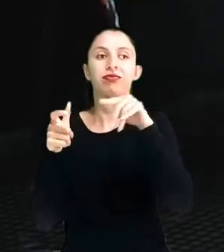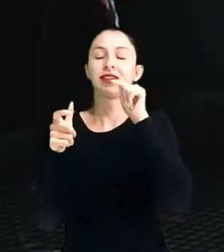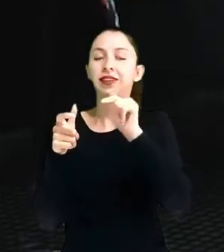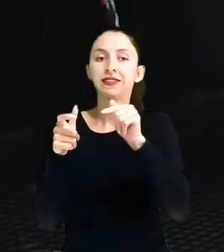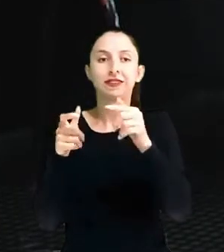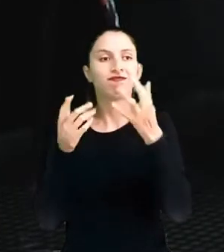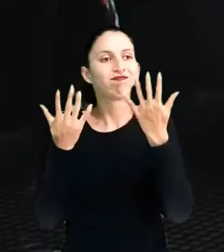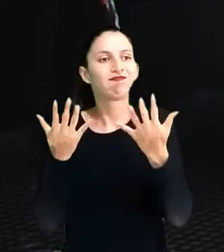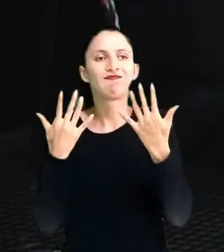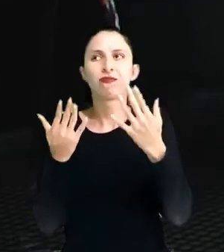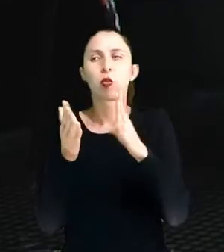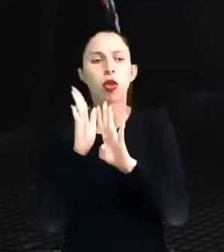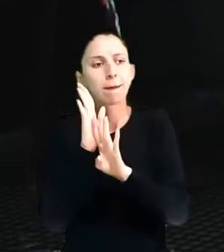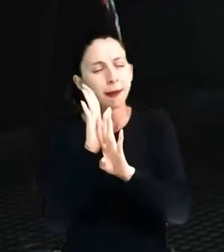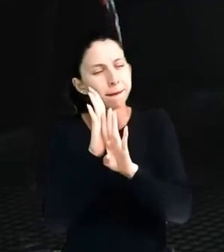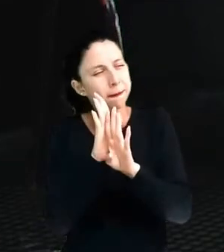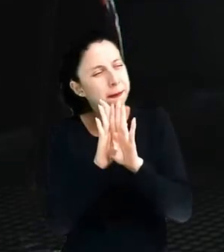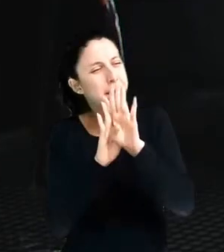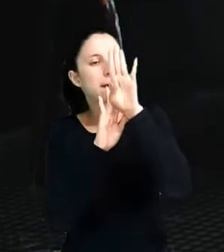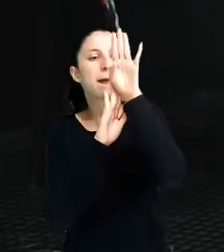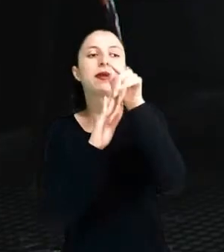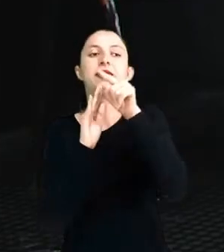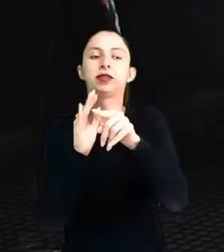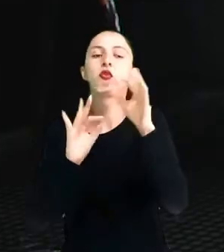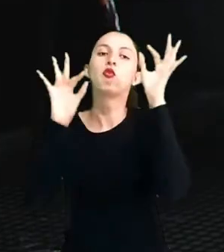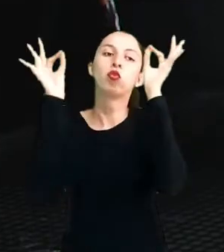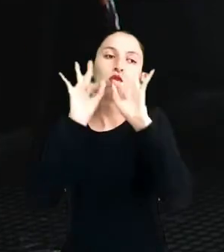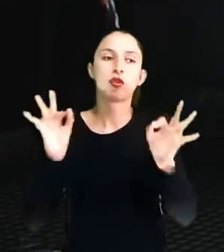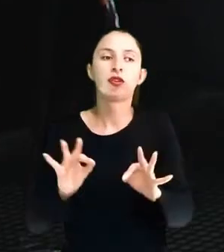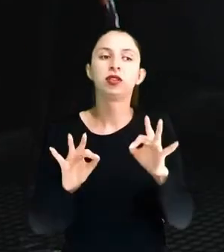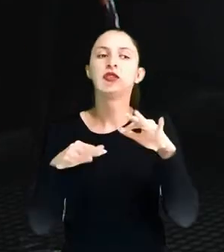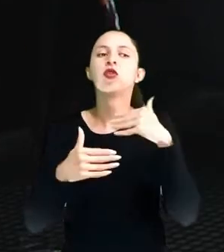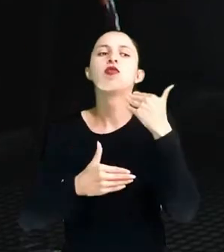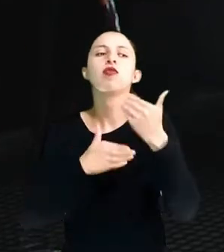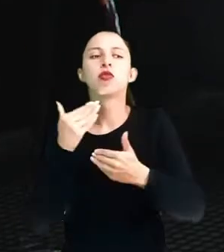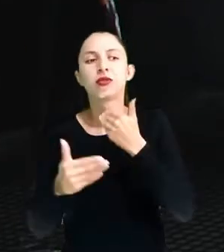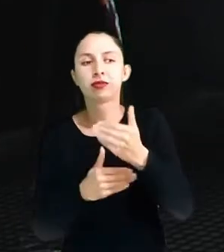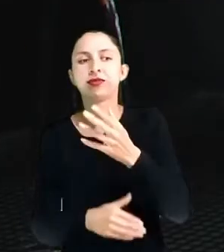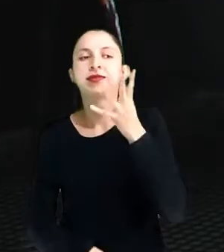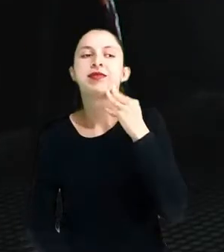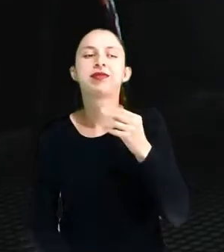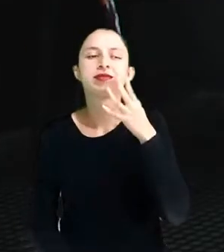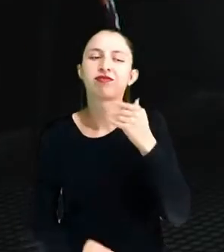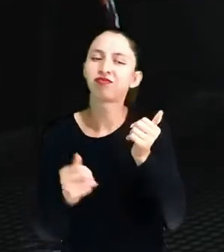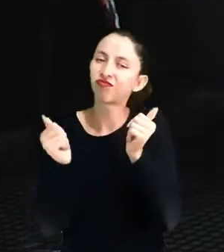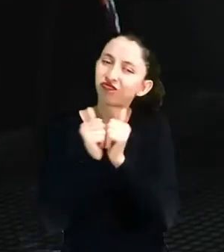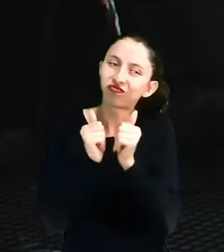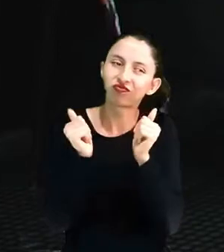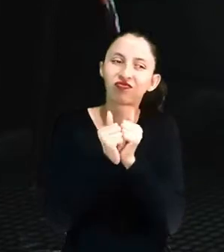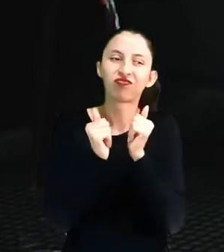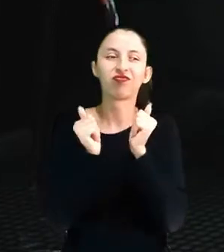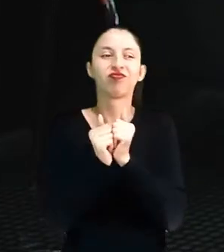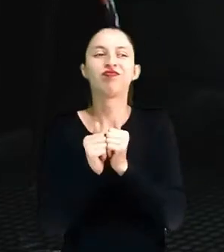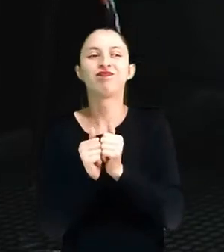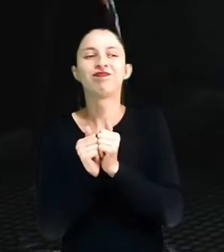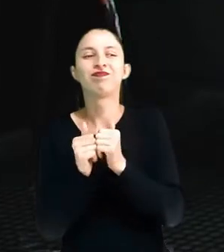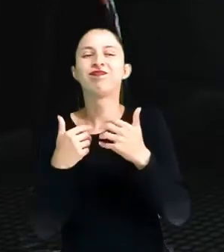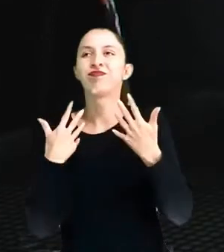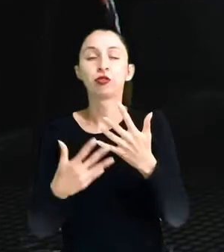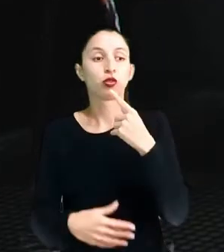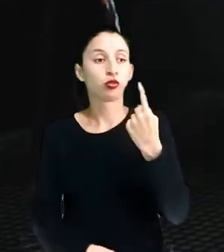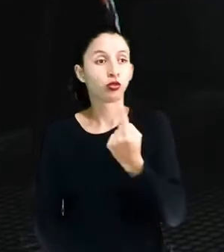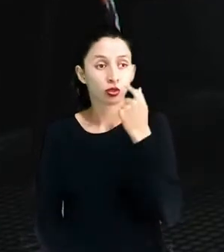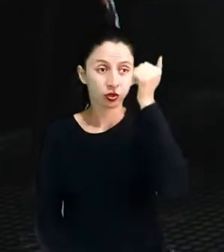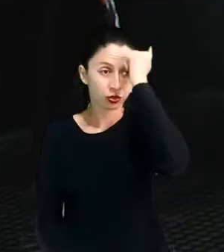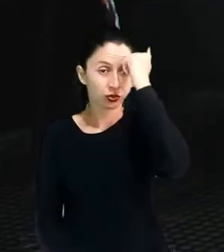vez eso fue avanzando. Entonces era sistematizar todas esas experiencias en acompañamiento, no